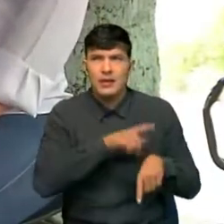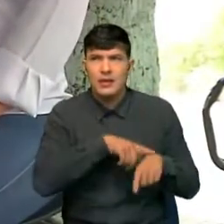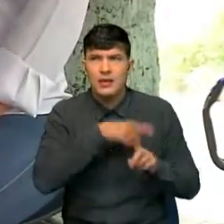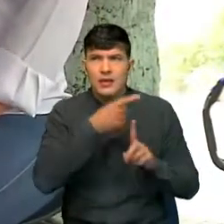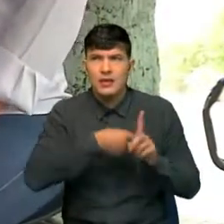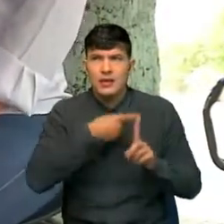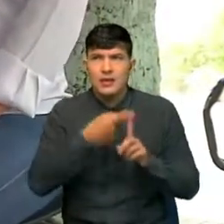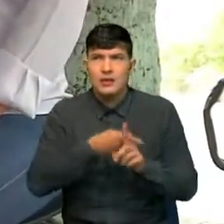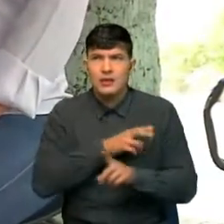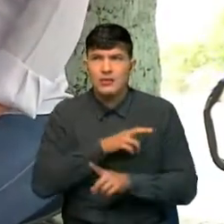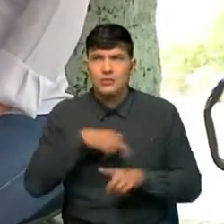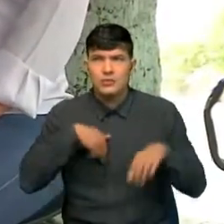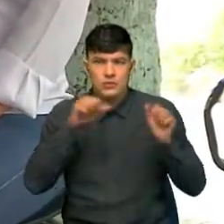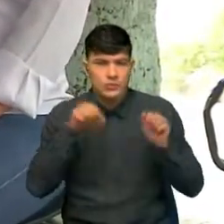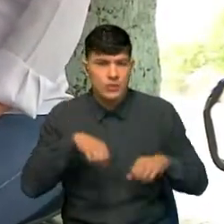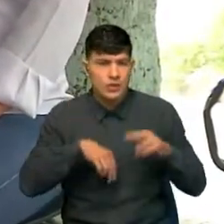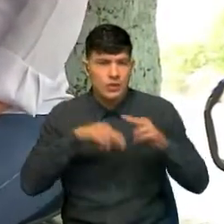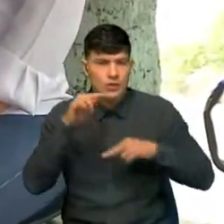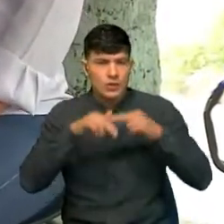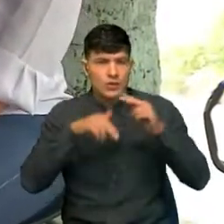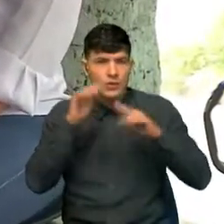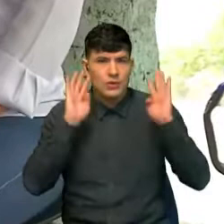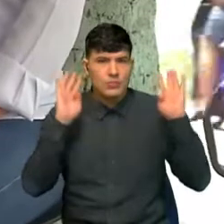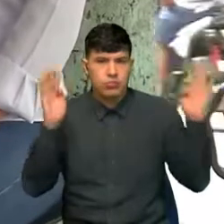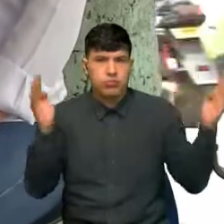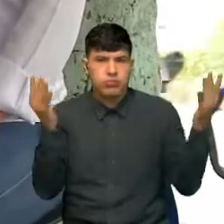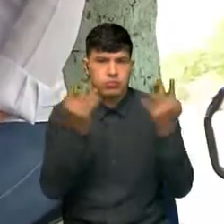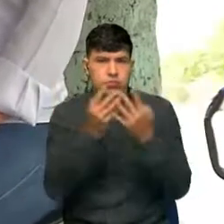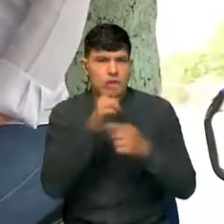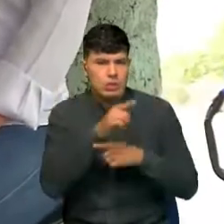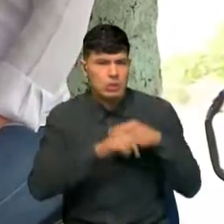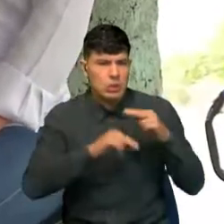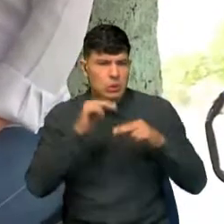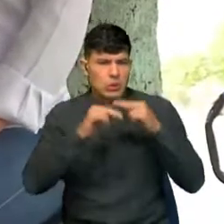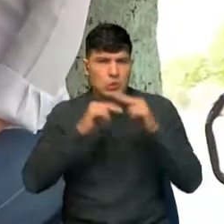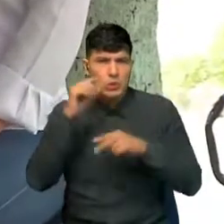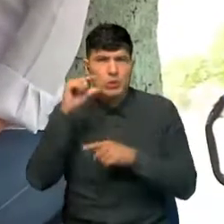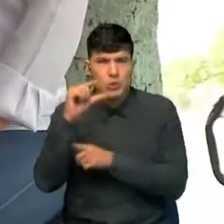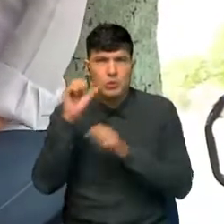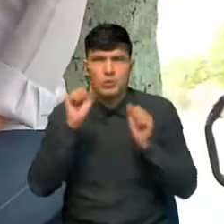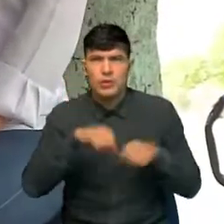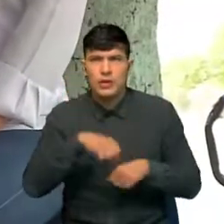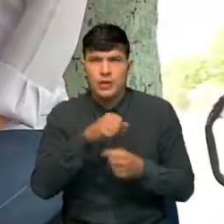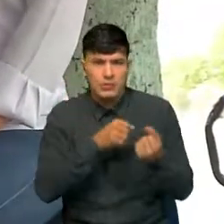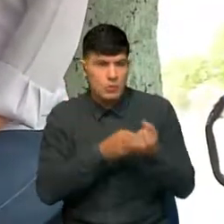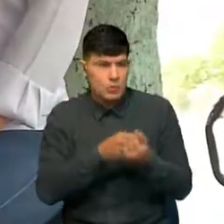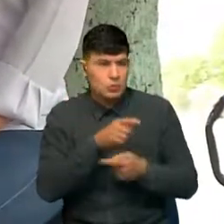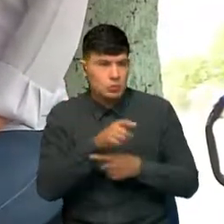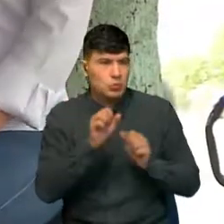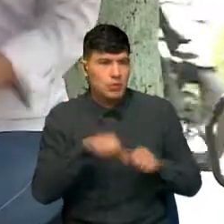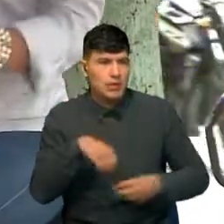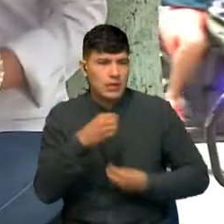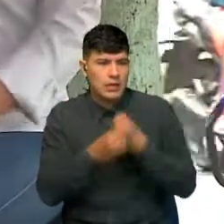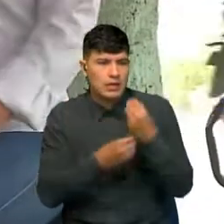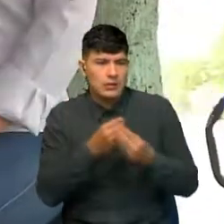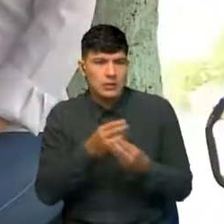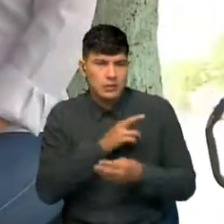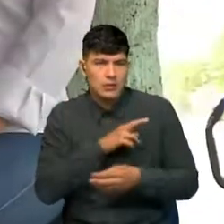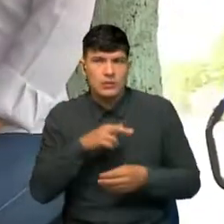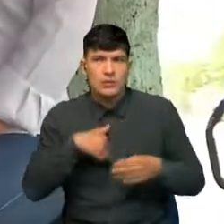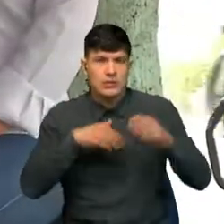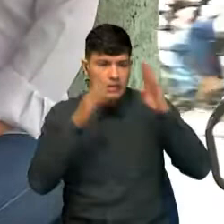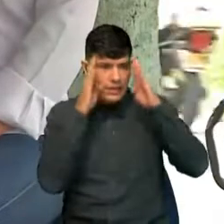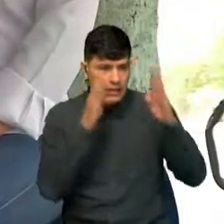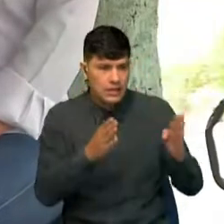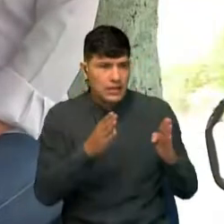meses podamos realizar esta obra. El cerramiento es una obra pequeña que es viable realizar, entonces se atenderá